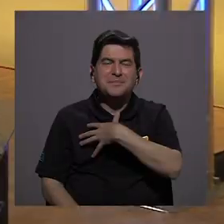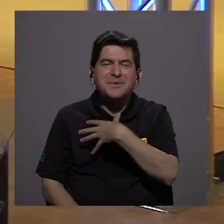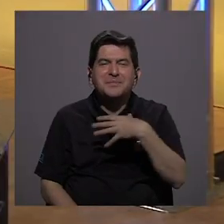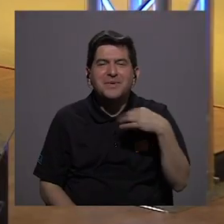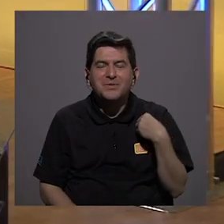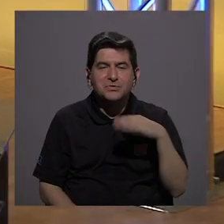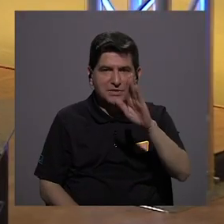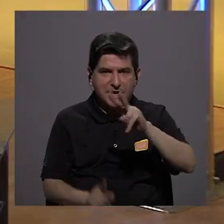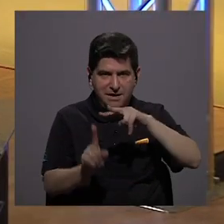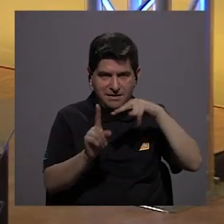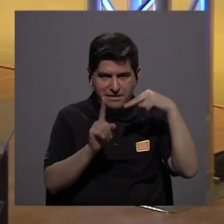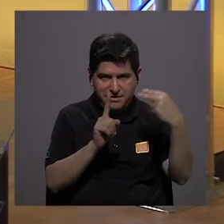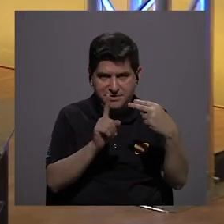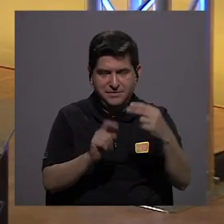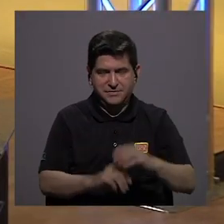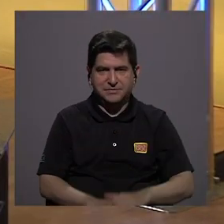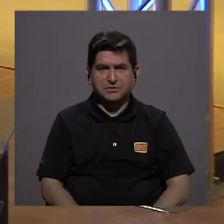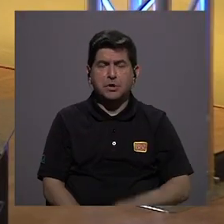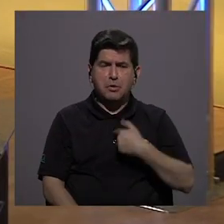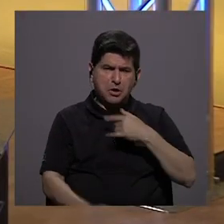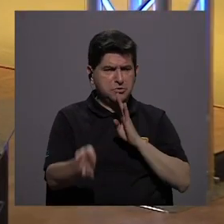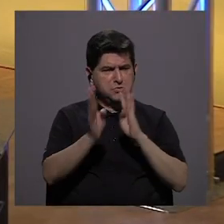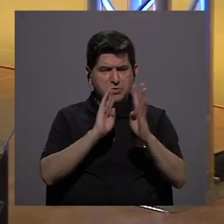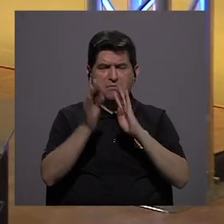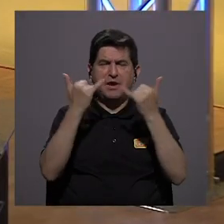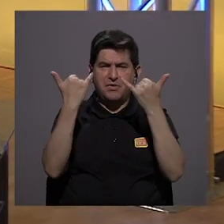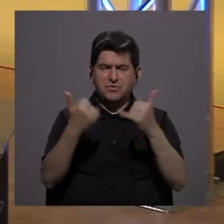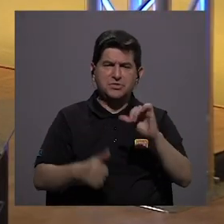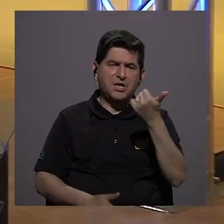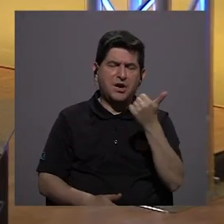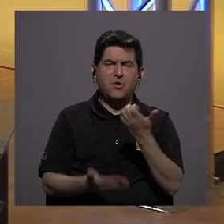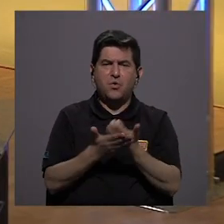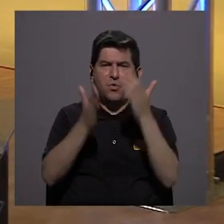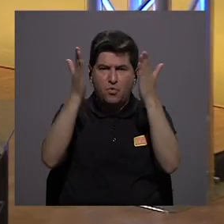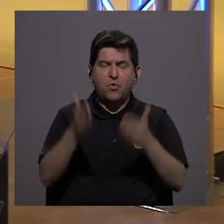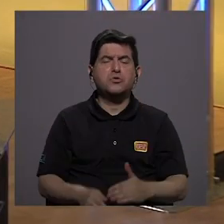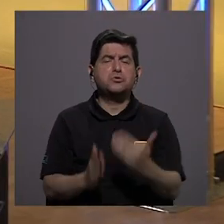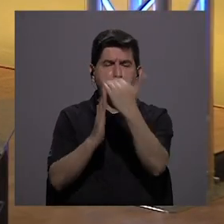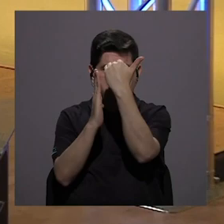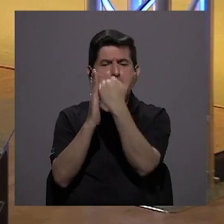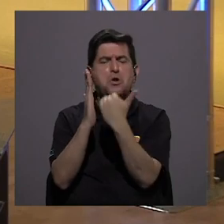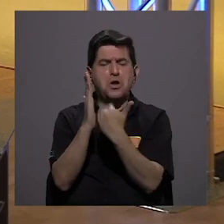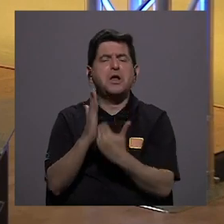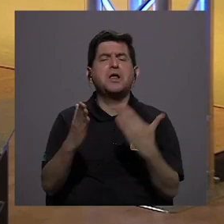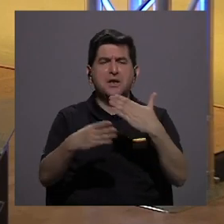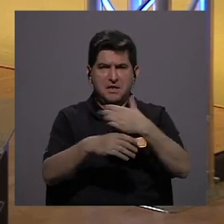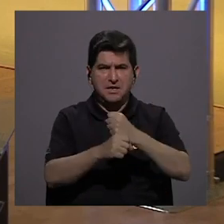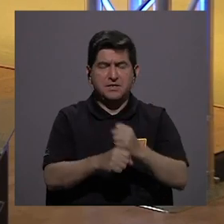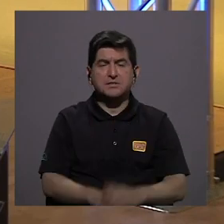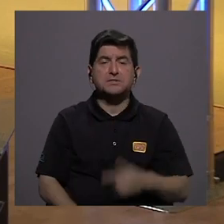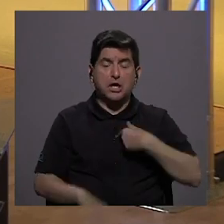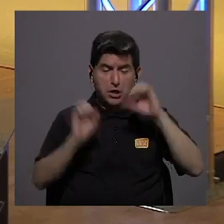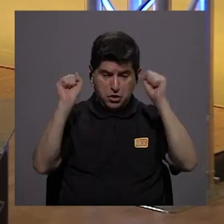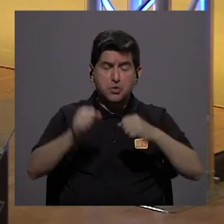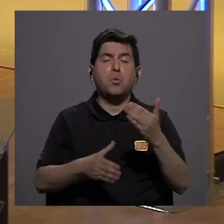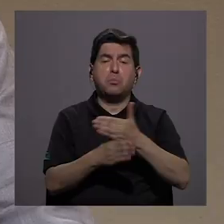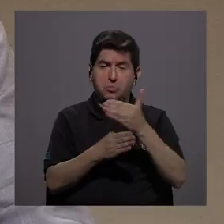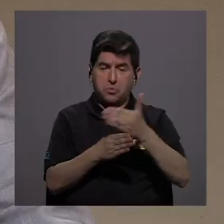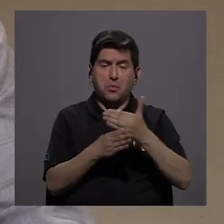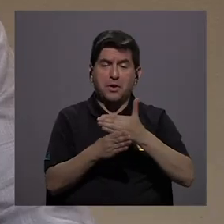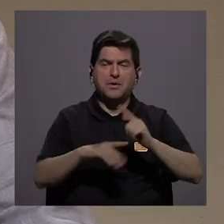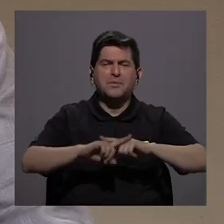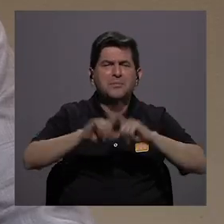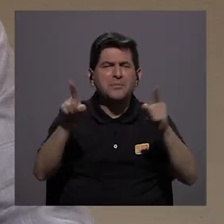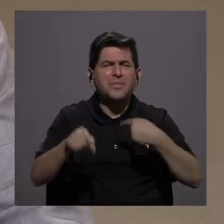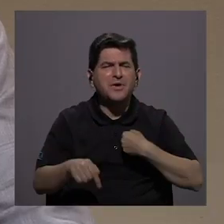gustaría, desde su punto de vista, porque yo he conversado, como le digo, con otros economistas y me han hecho una lista, aquí yo tengo una lista que le puedo compartir a usted,